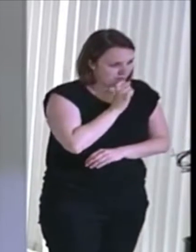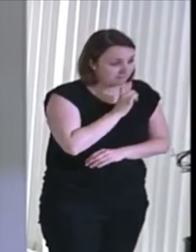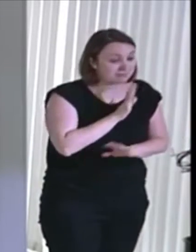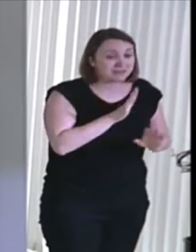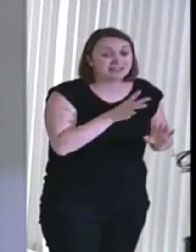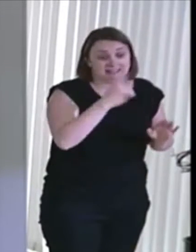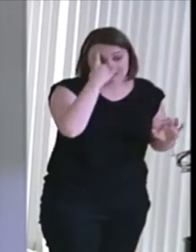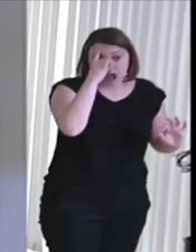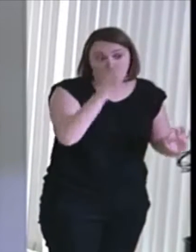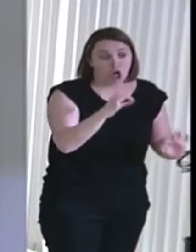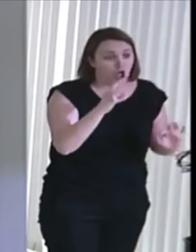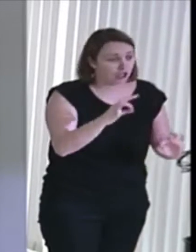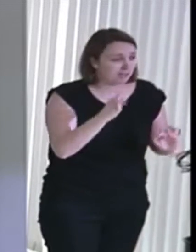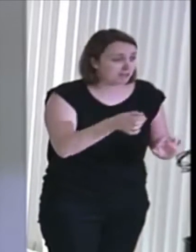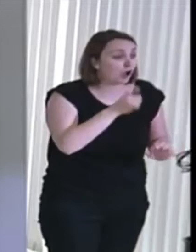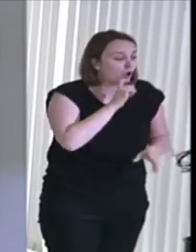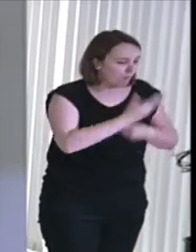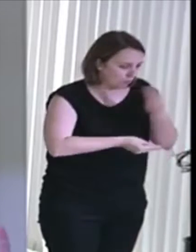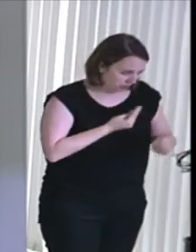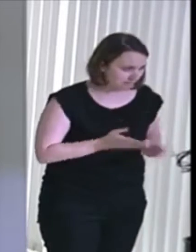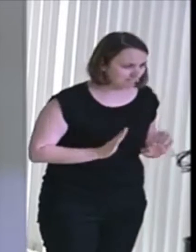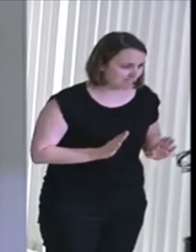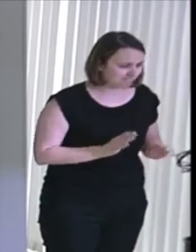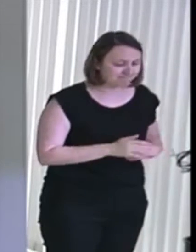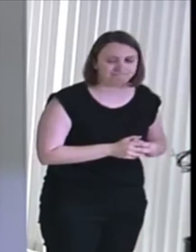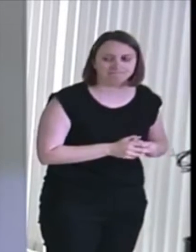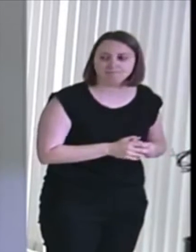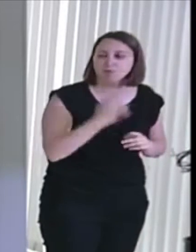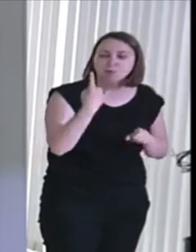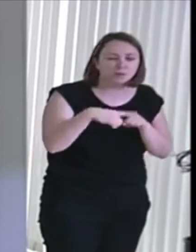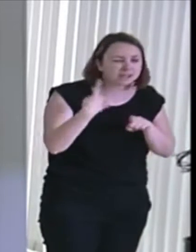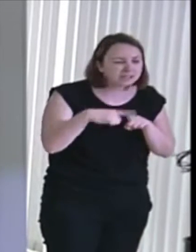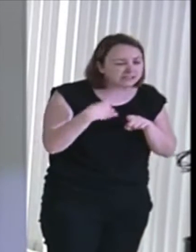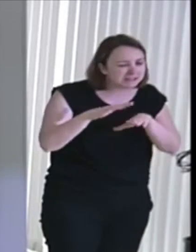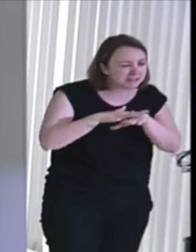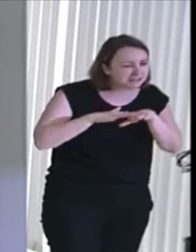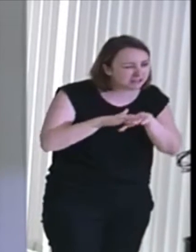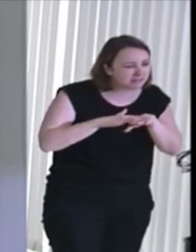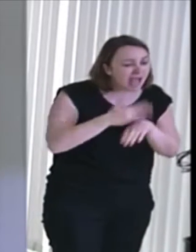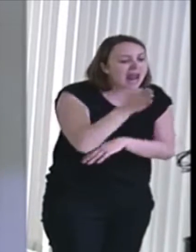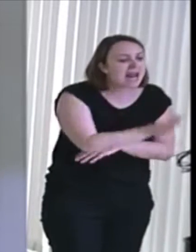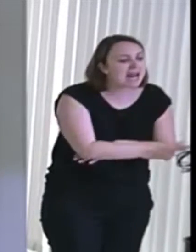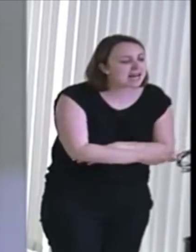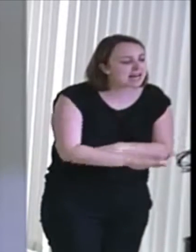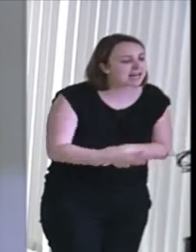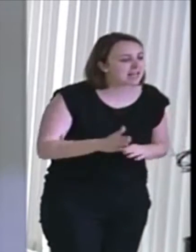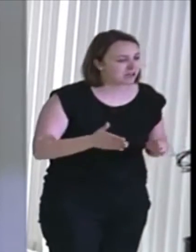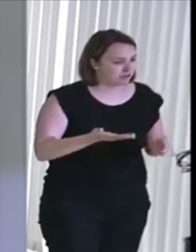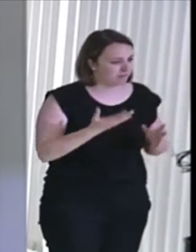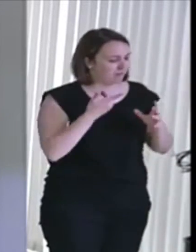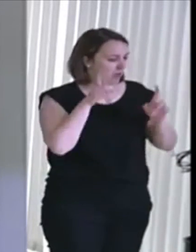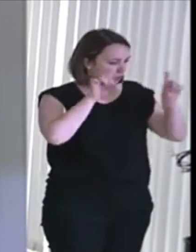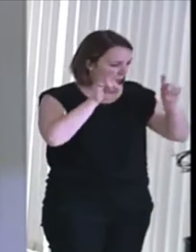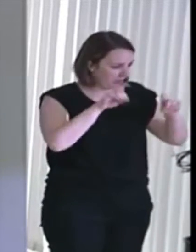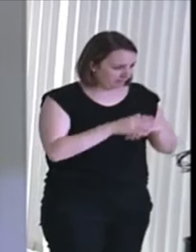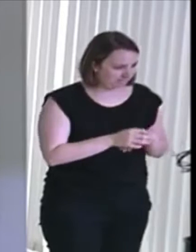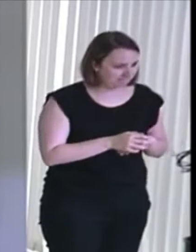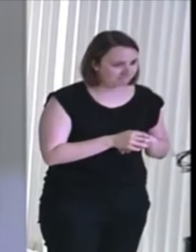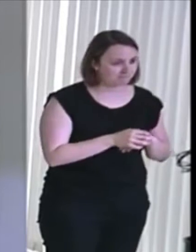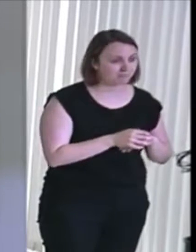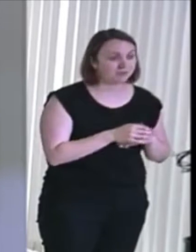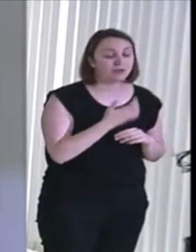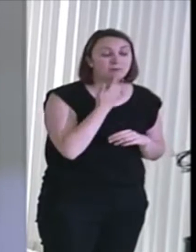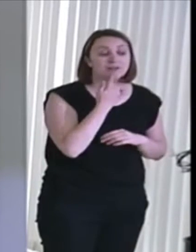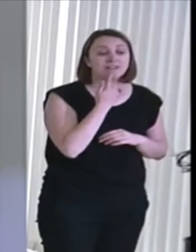evidentemente saber cómo puedes utilizarla, ¿no? Y una cosa básica son los niños, la educación, ¿no? Porque, como